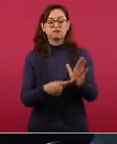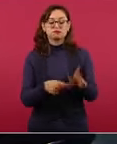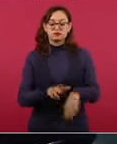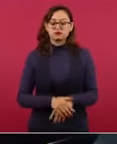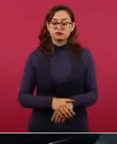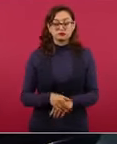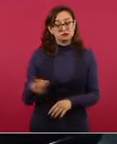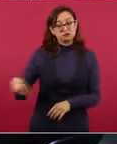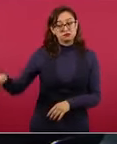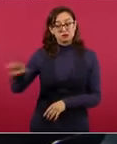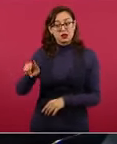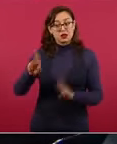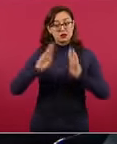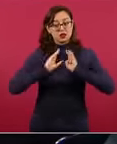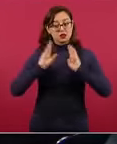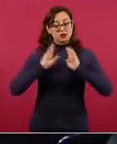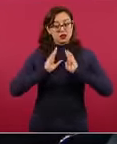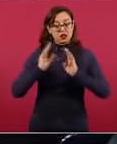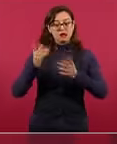cometieron